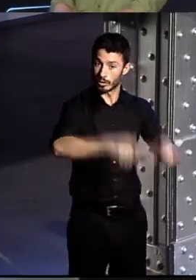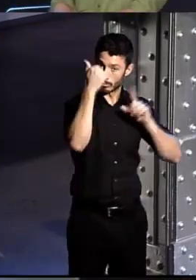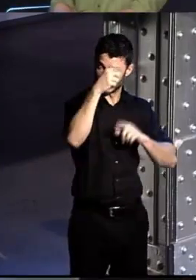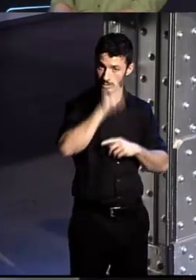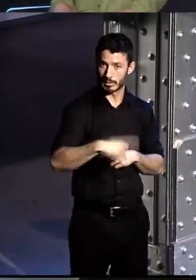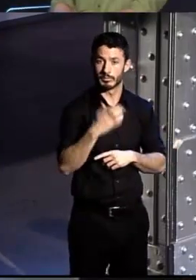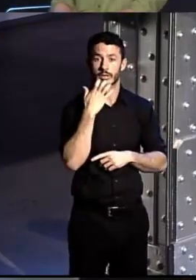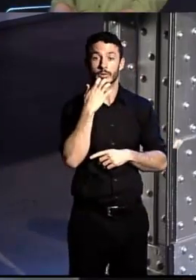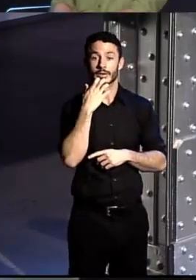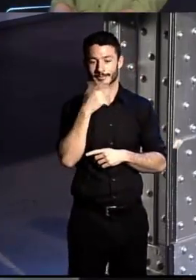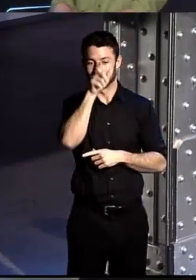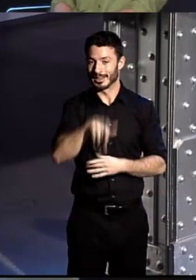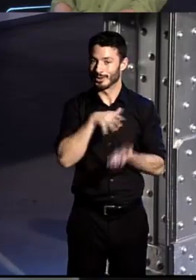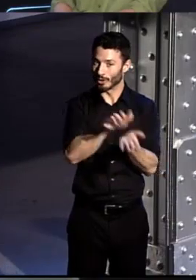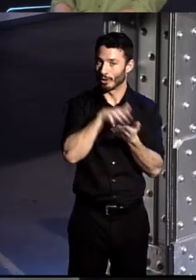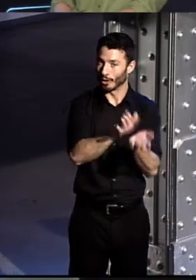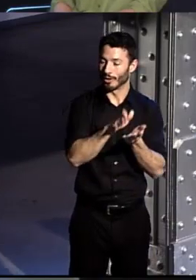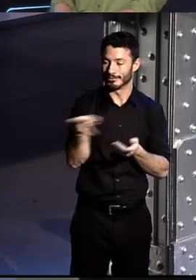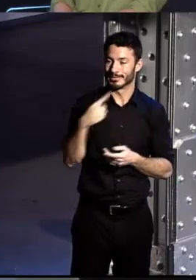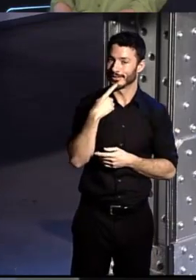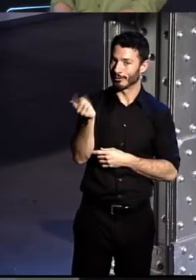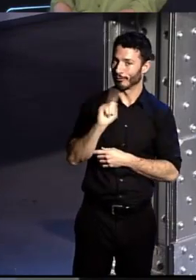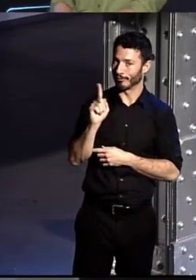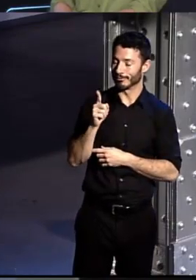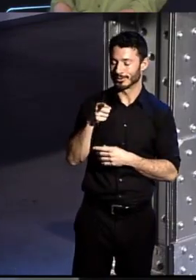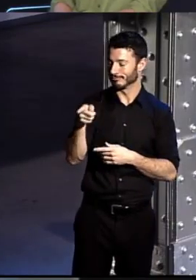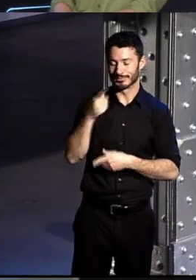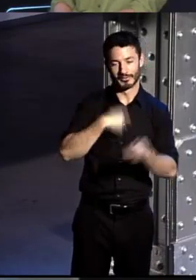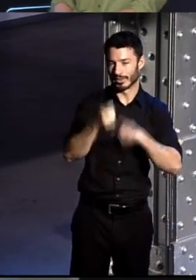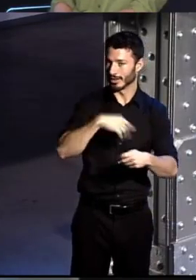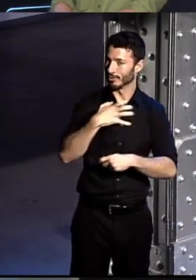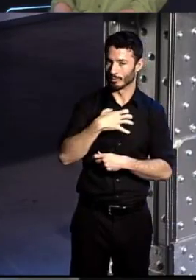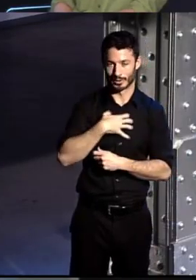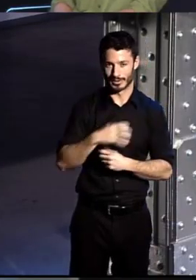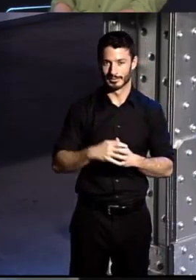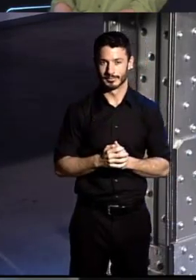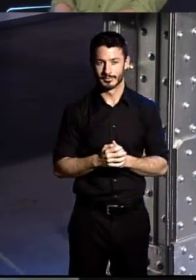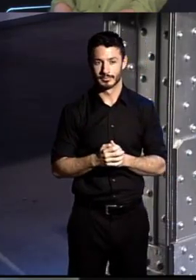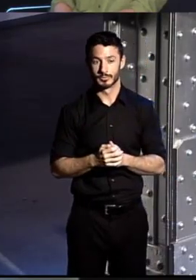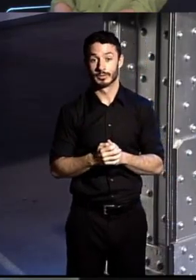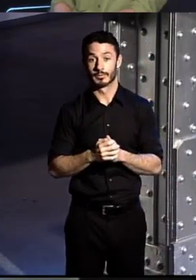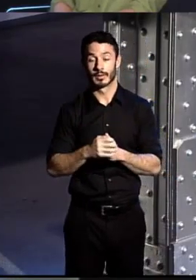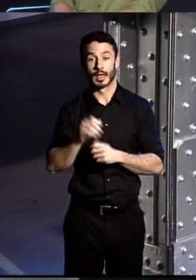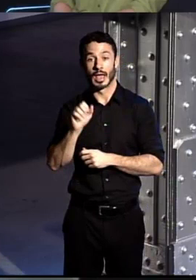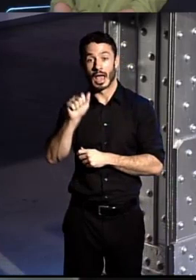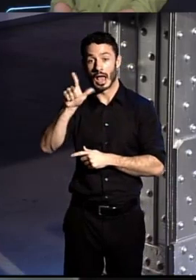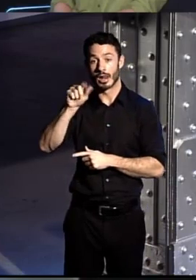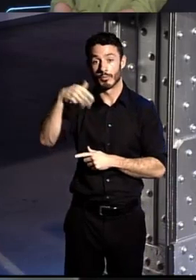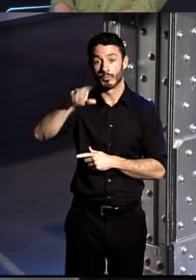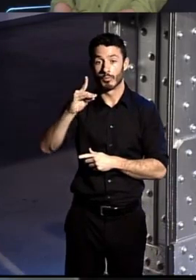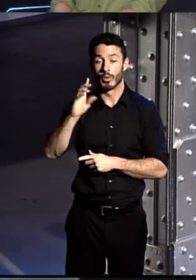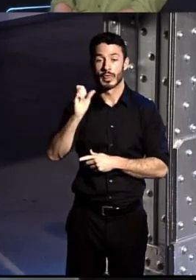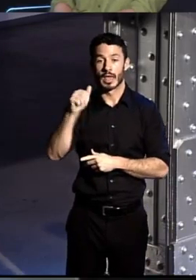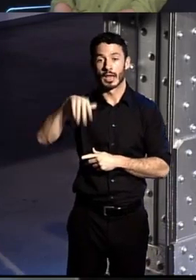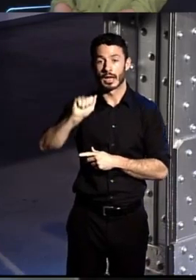hay ese Hetzel diciéndole, se va a vender mucho este personaje estereotipo femenino. Por cierto, antes de presentar a Almudena Grandes, está Enrique